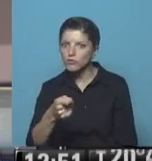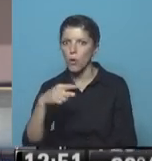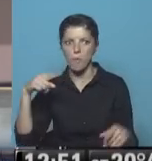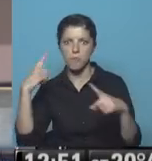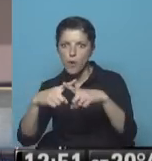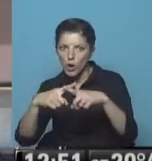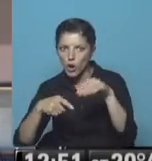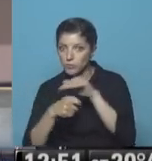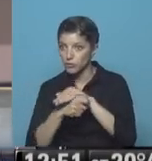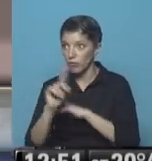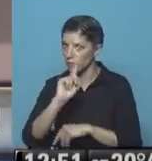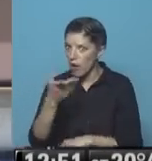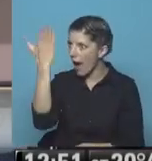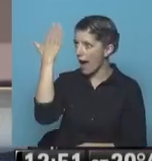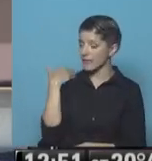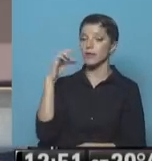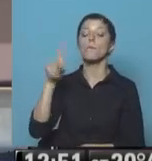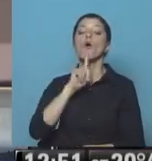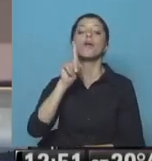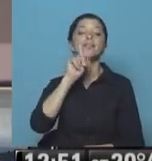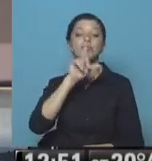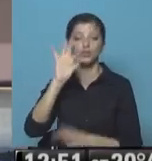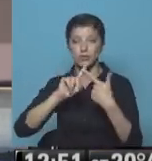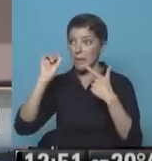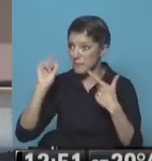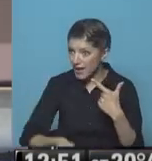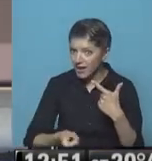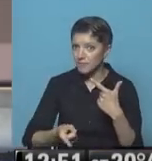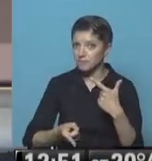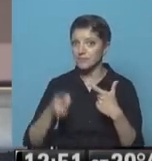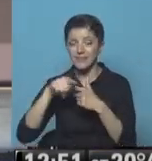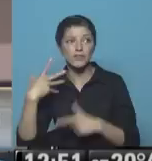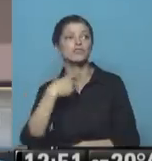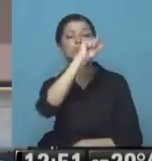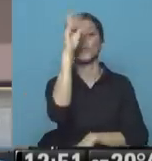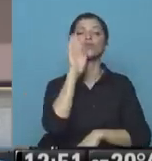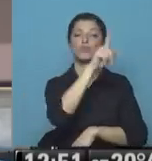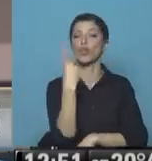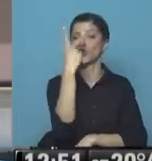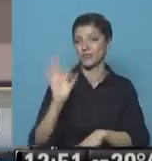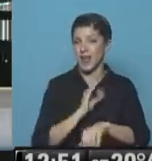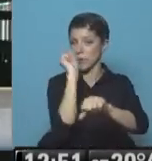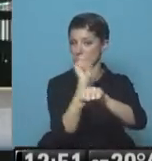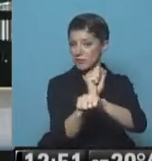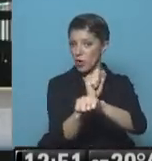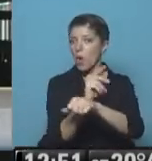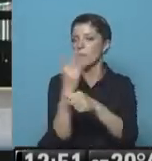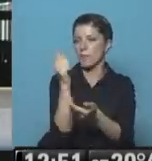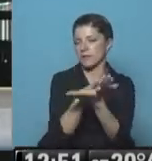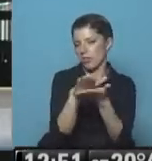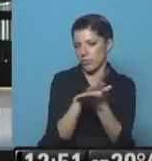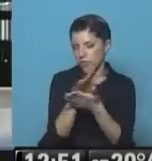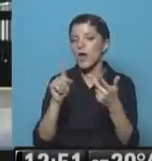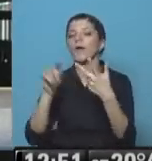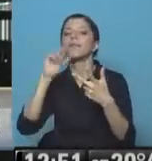corrupción. De hecho, López Portillo, que gobernó entre el 2000 y 2004, fue extraditado a los Estados Unidos, tuvo 2 años preso por lavado de dinero. Después está el tema de